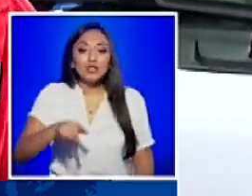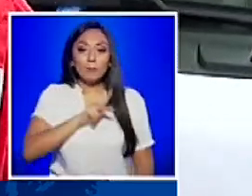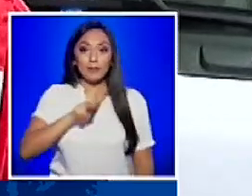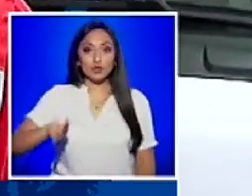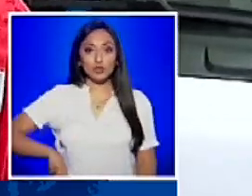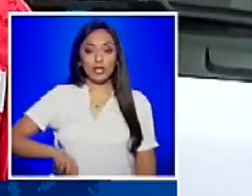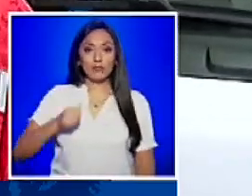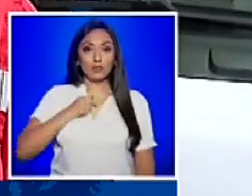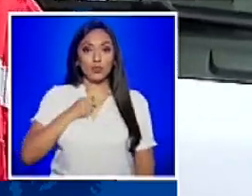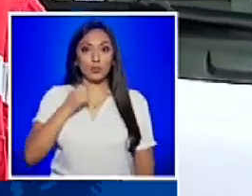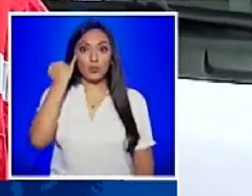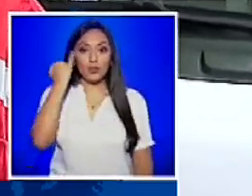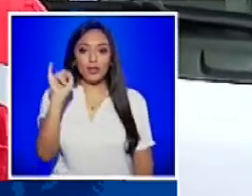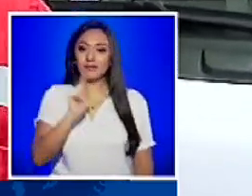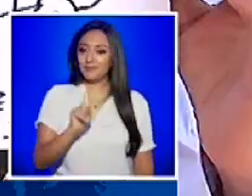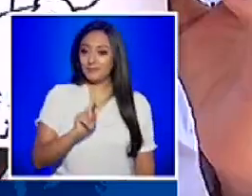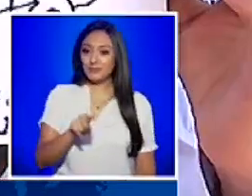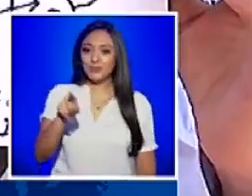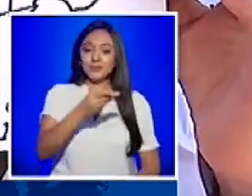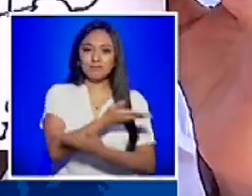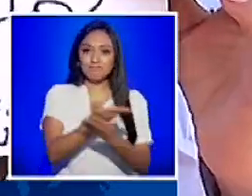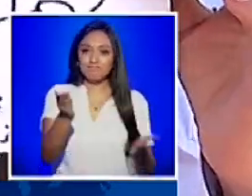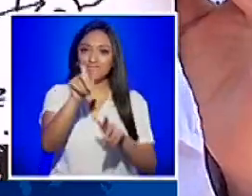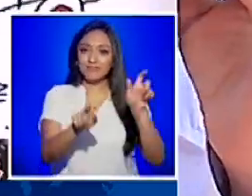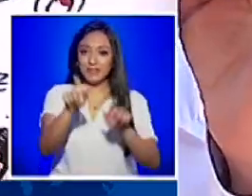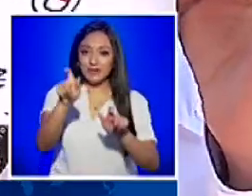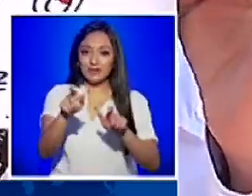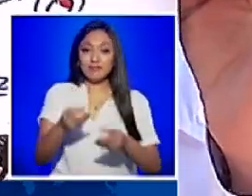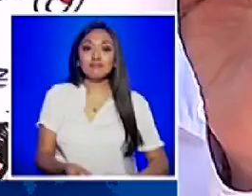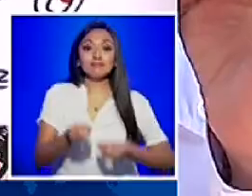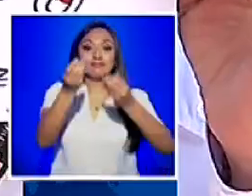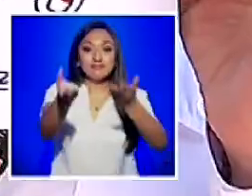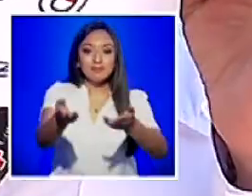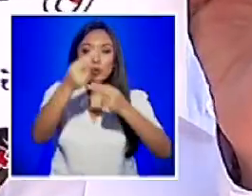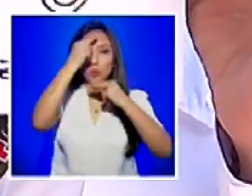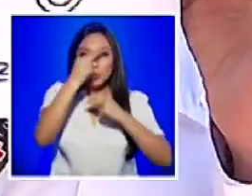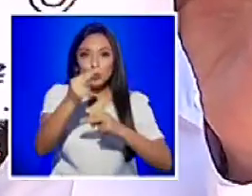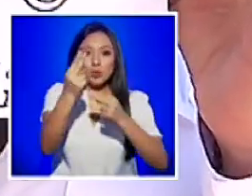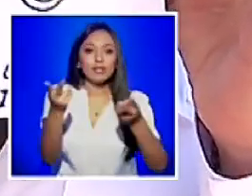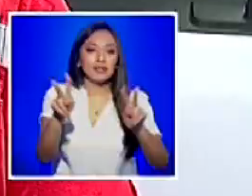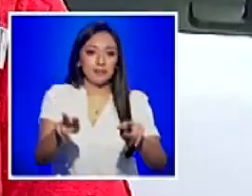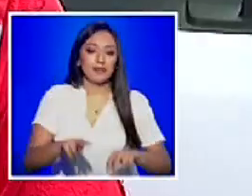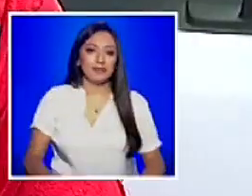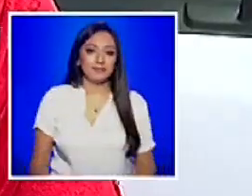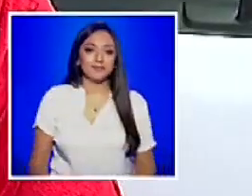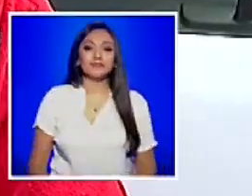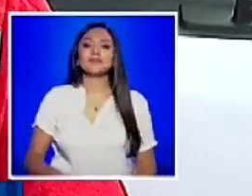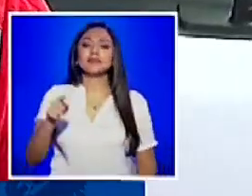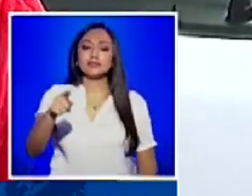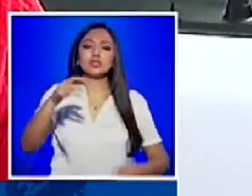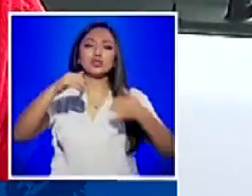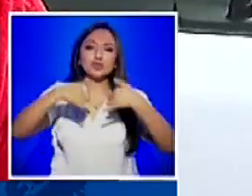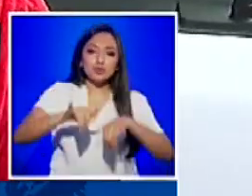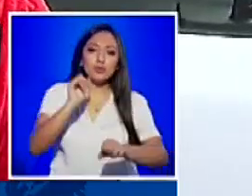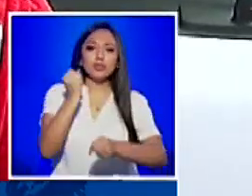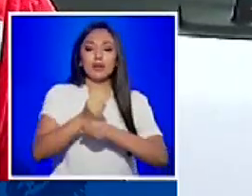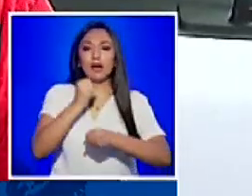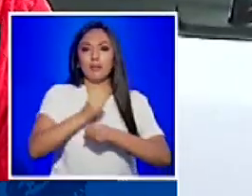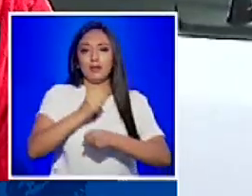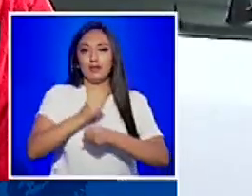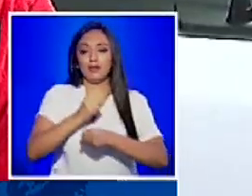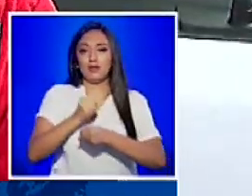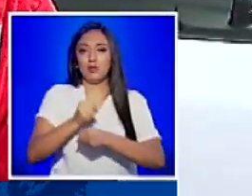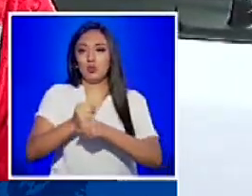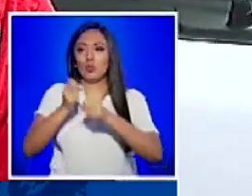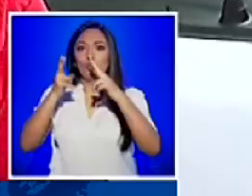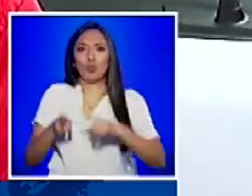personal, sino lo hacemos para la gente. Para ellos también el homenaje. Nos da ese aliciente para continuar nuestra labor humanitaria. Y a